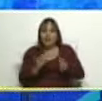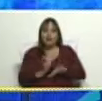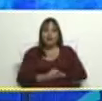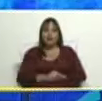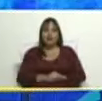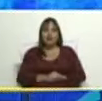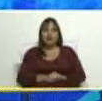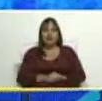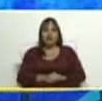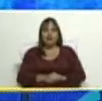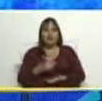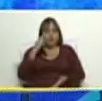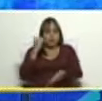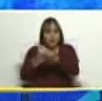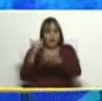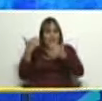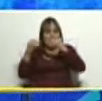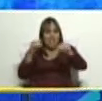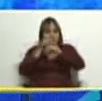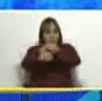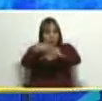Mira el mensaje que yo envío ahorita.